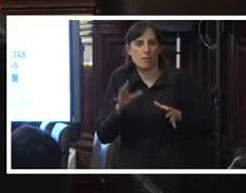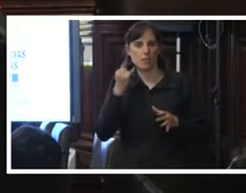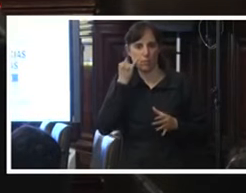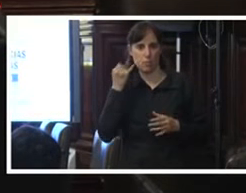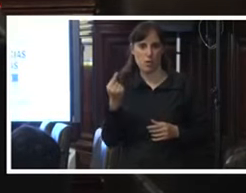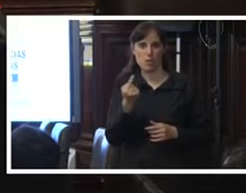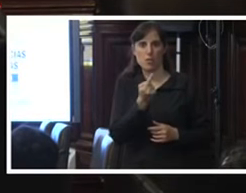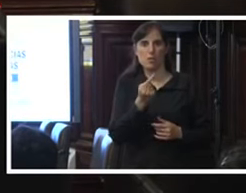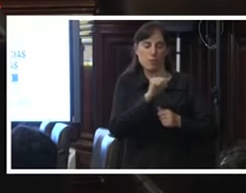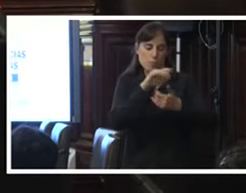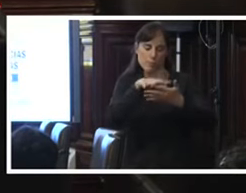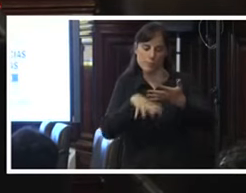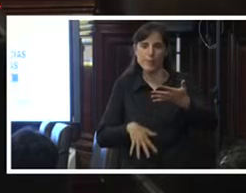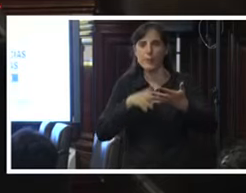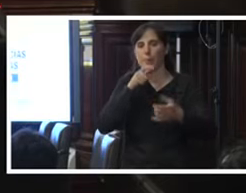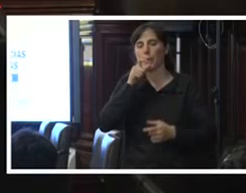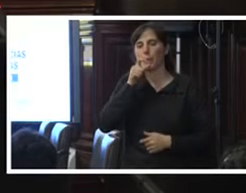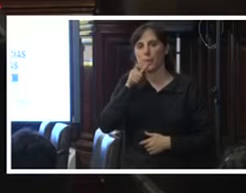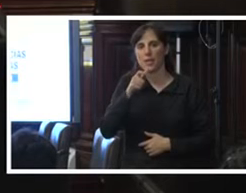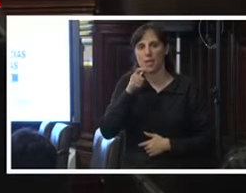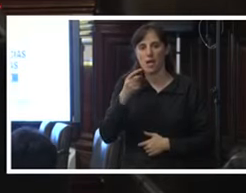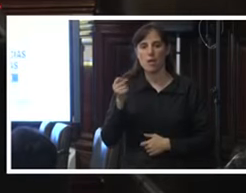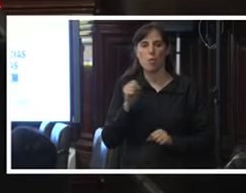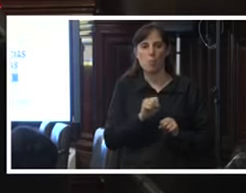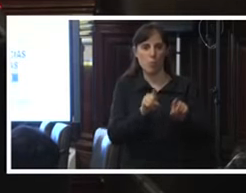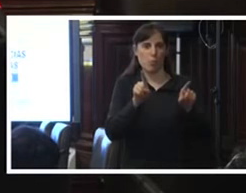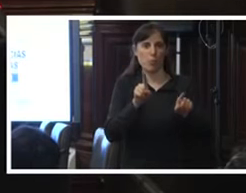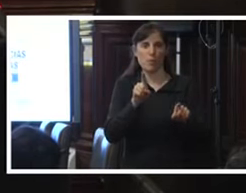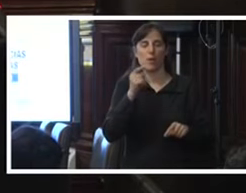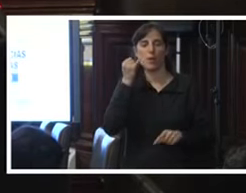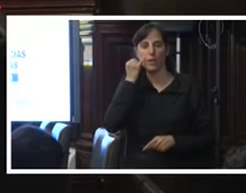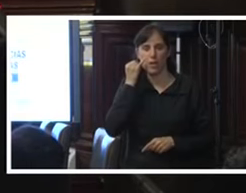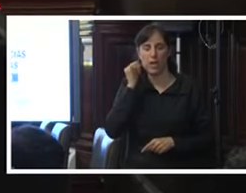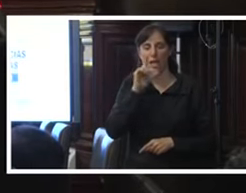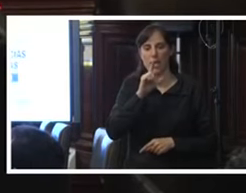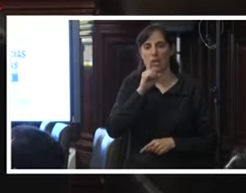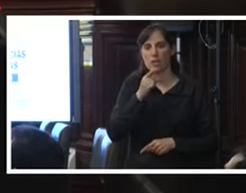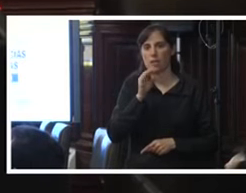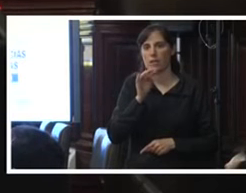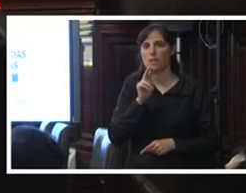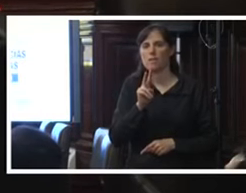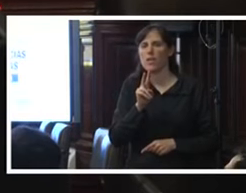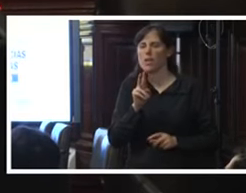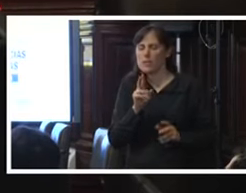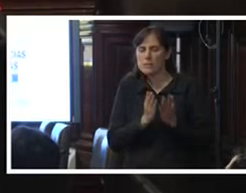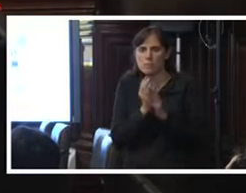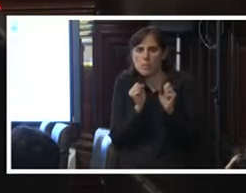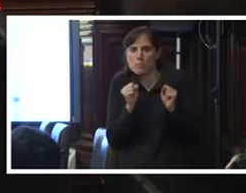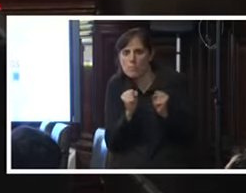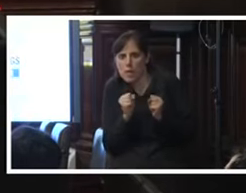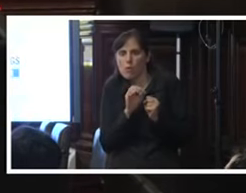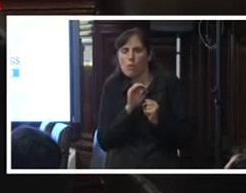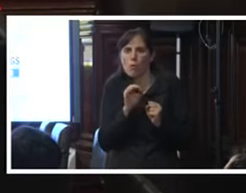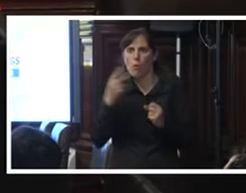experimentación y expresión de la propia sexualidad de las personas el eje se dio desde el miedo la prohibición